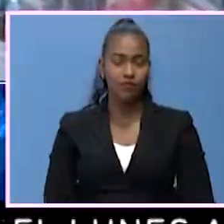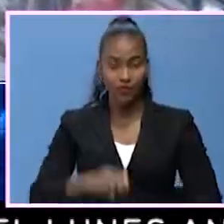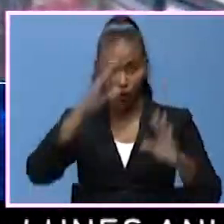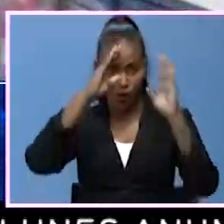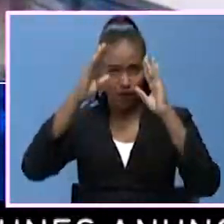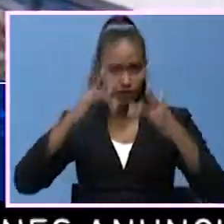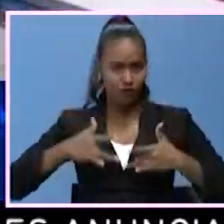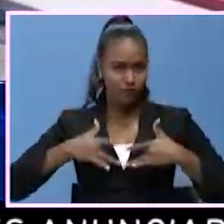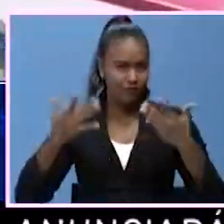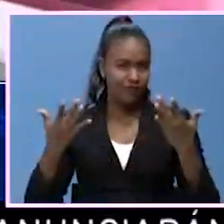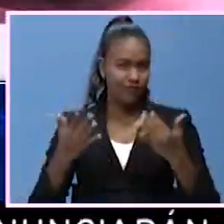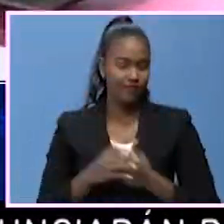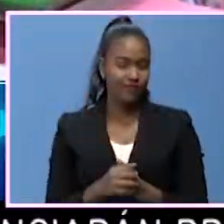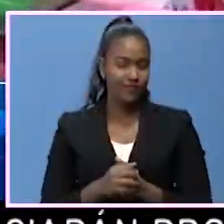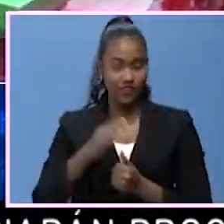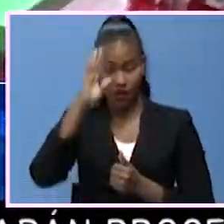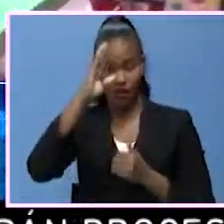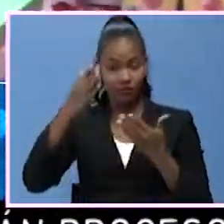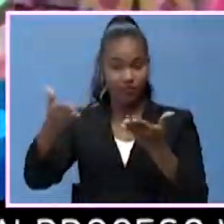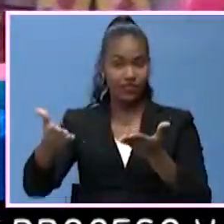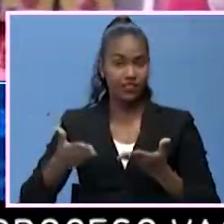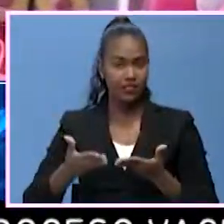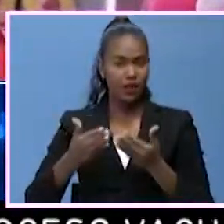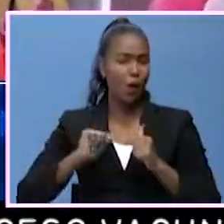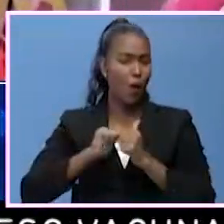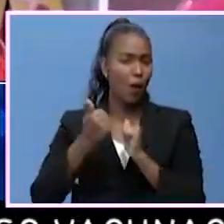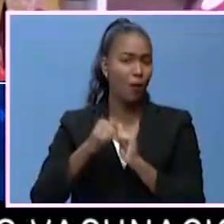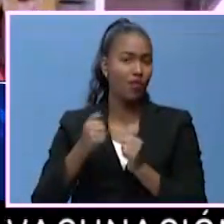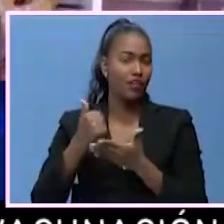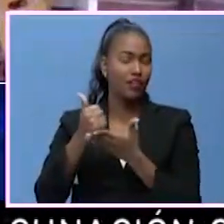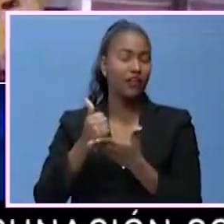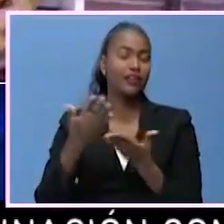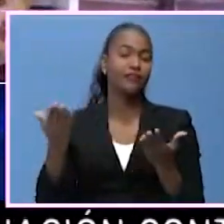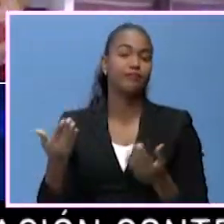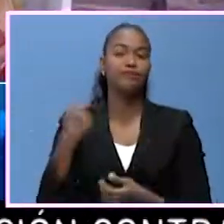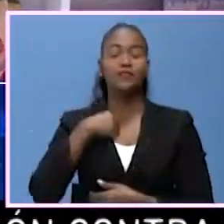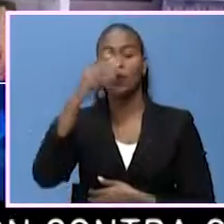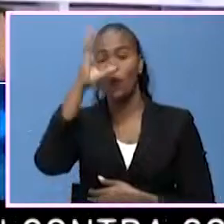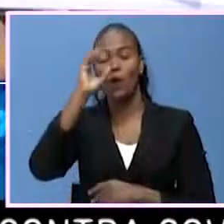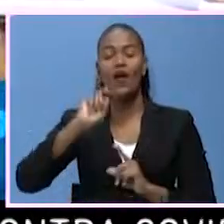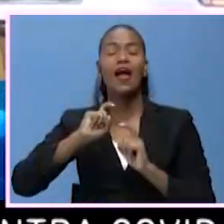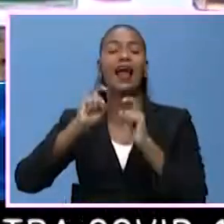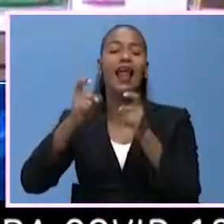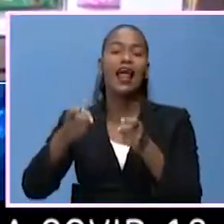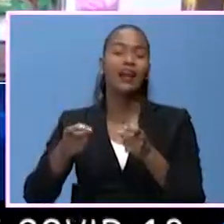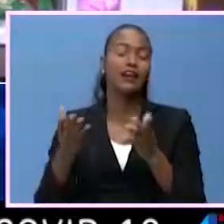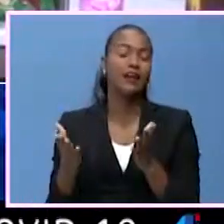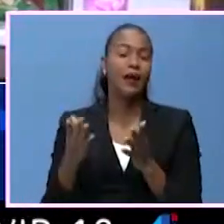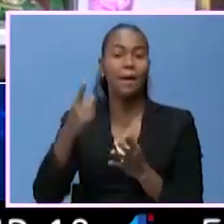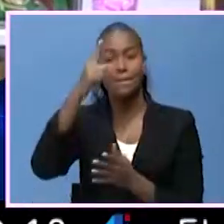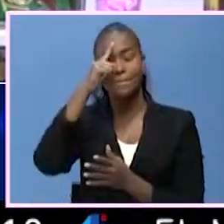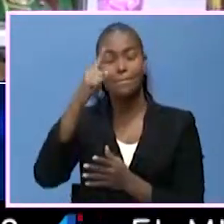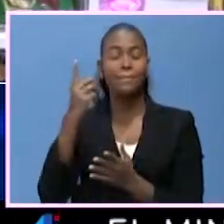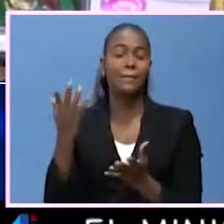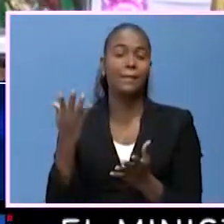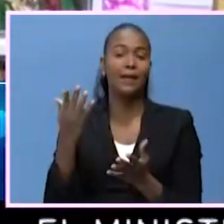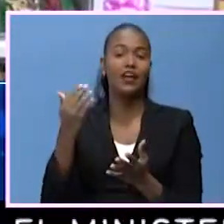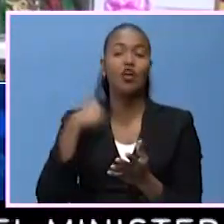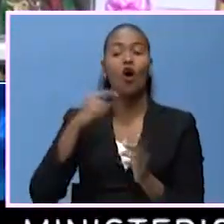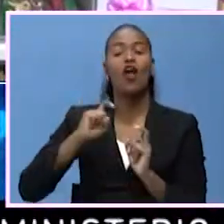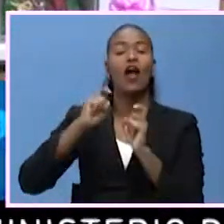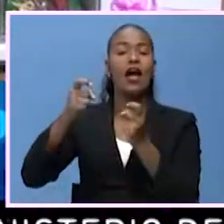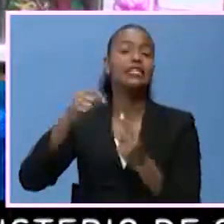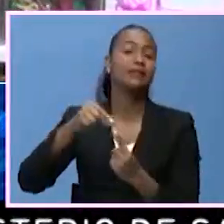Hola, ¿qué tal? Hola, bienvenida a Sweet Bay. ¿Cómo te puedo ayudar? Bueno, mira, yo estoy buscando un regalo para hacer un